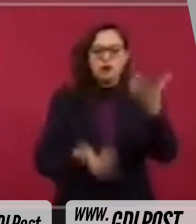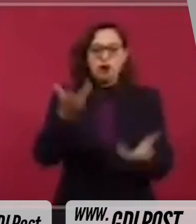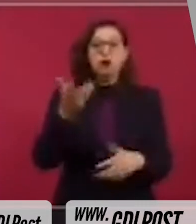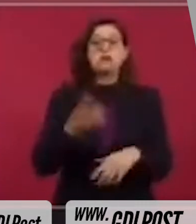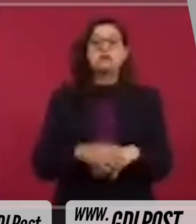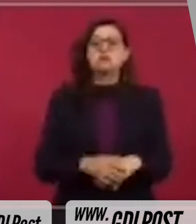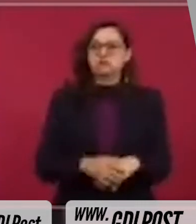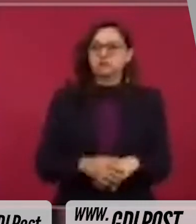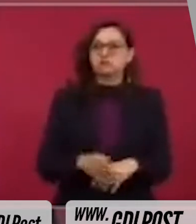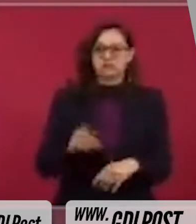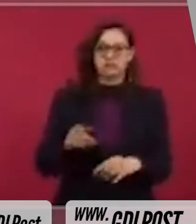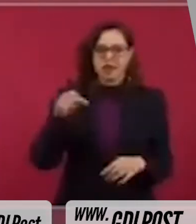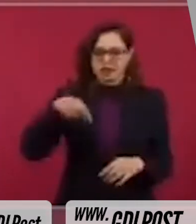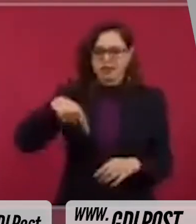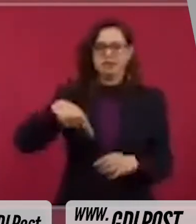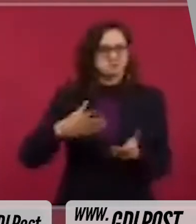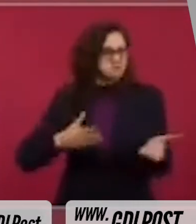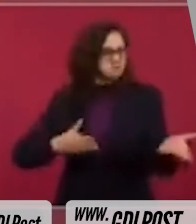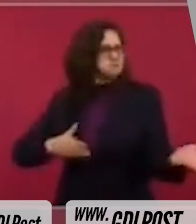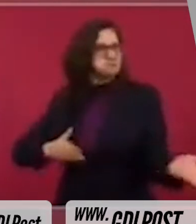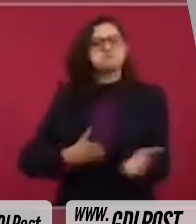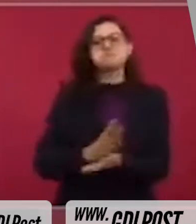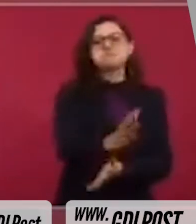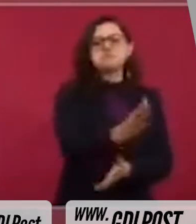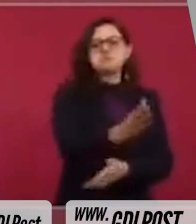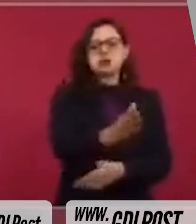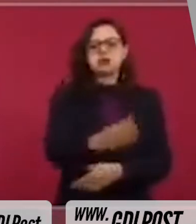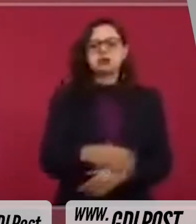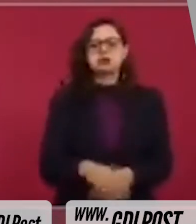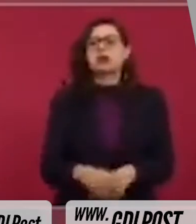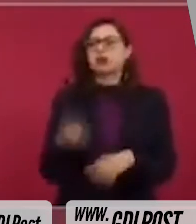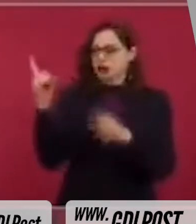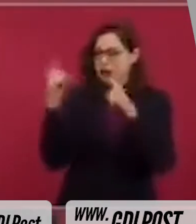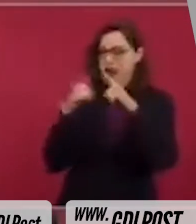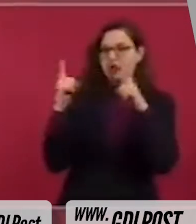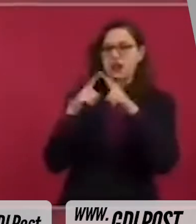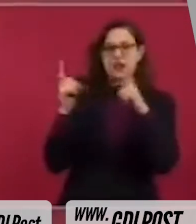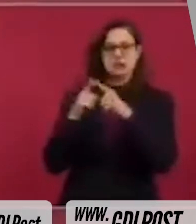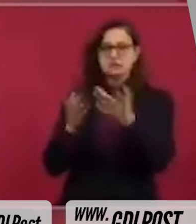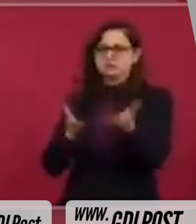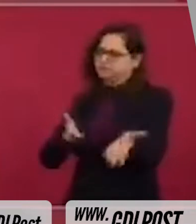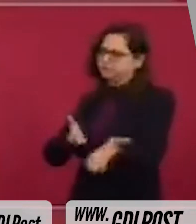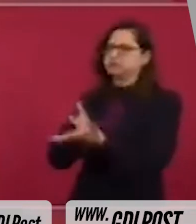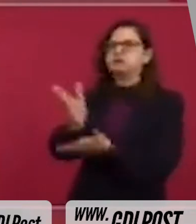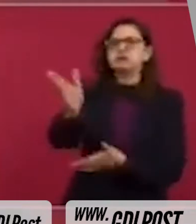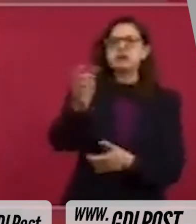meterse incluso al palacio, a la catedral,